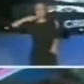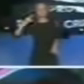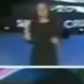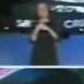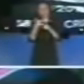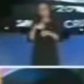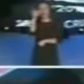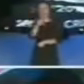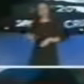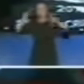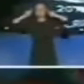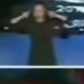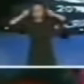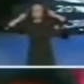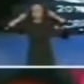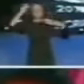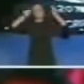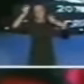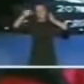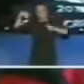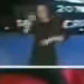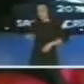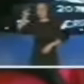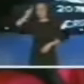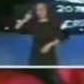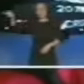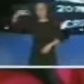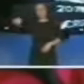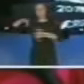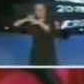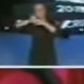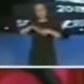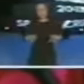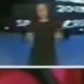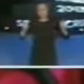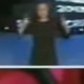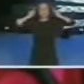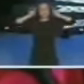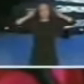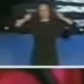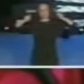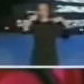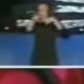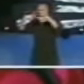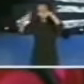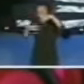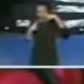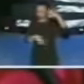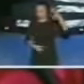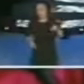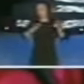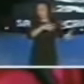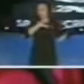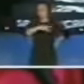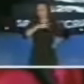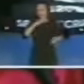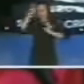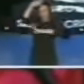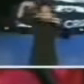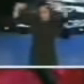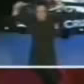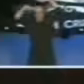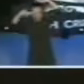ejercen tienen mucho que decir sobre la educación de nuestro país. En su piel nos ponemos en esta canción. Palabra de profesor.